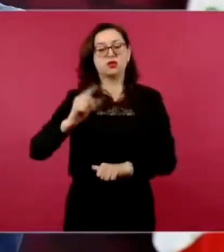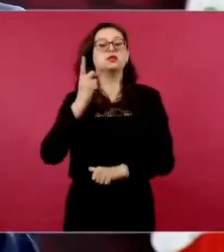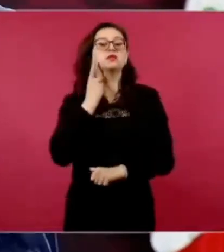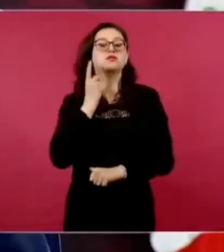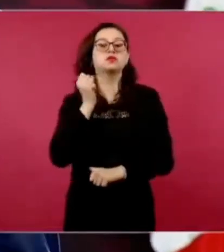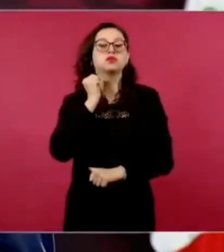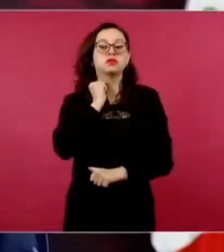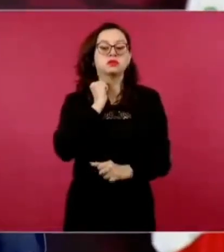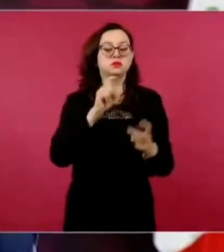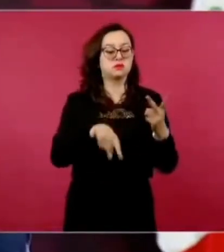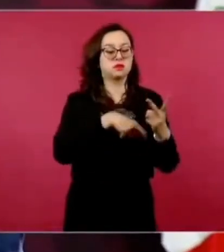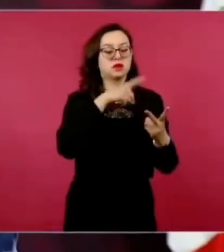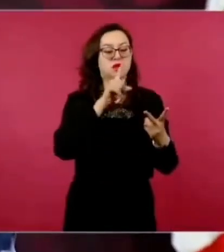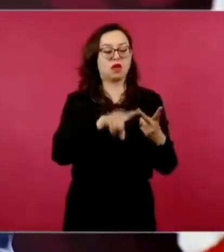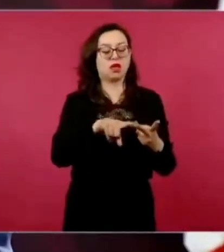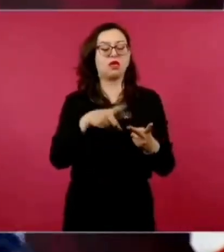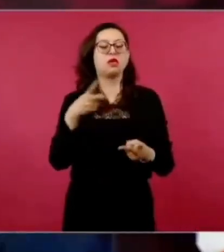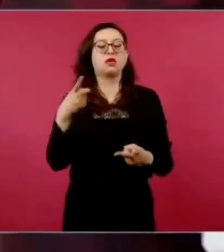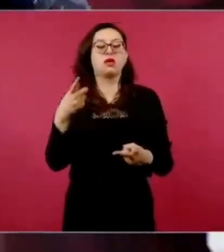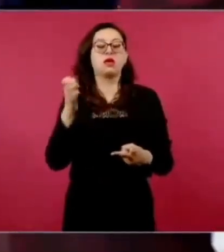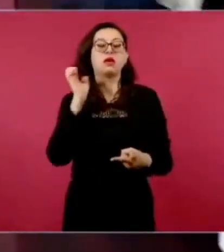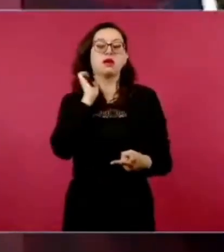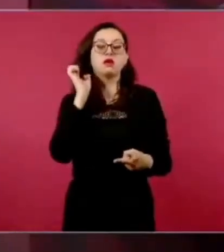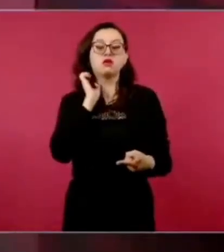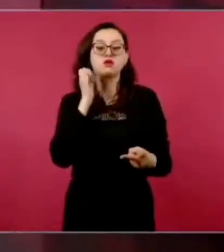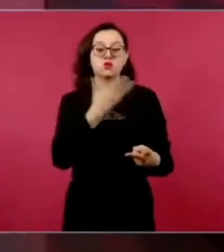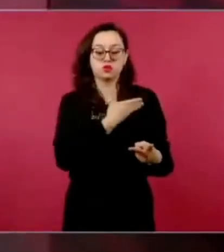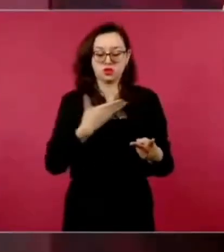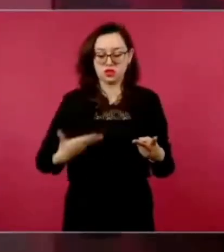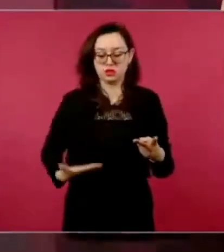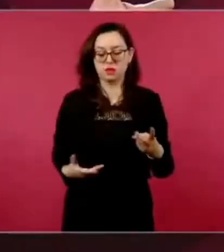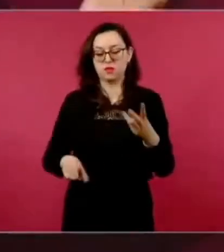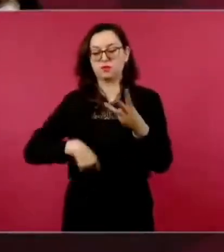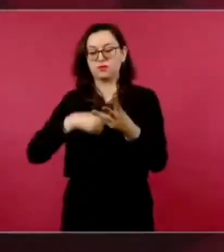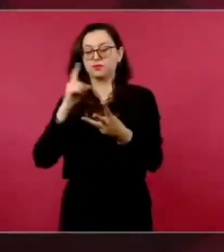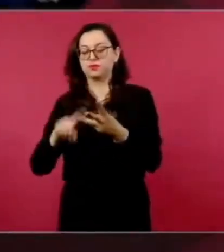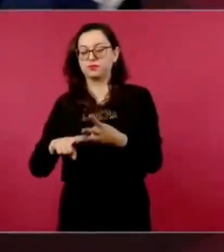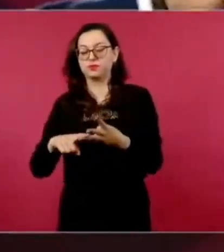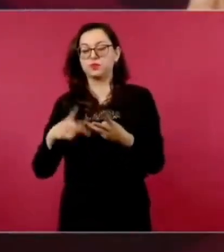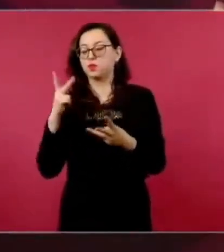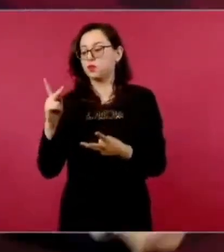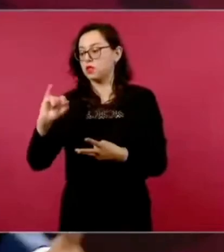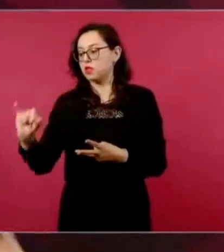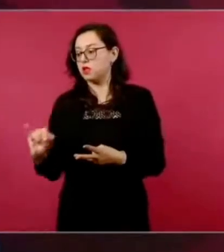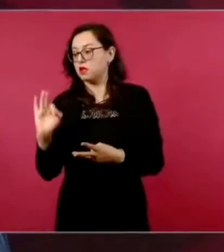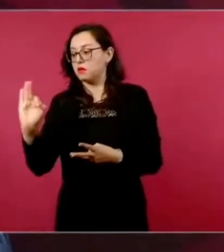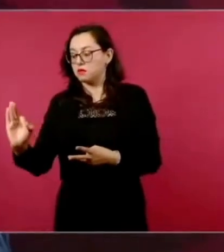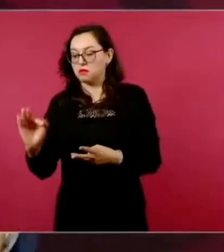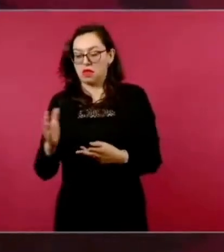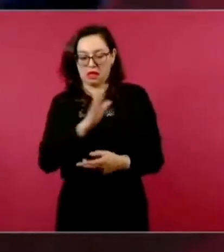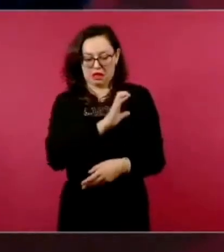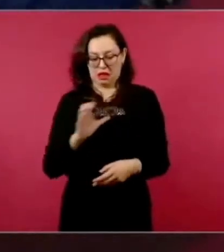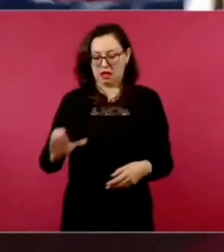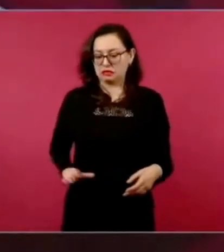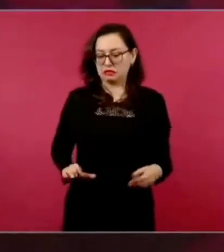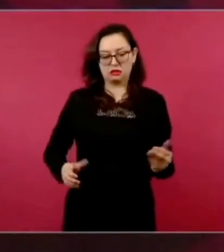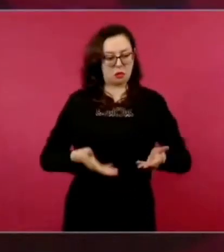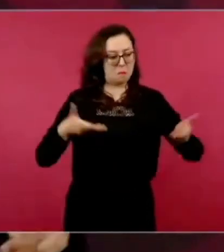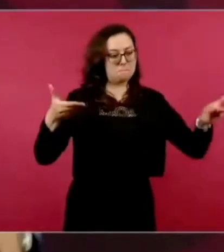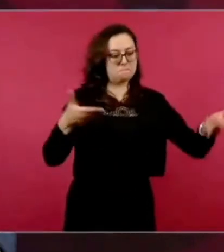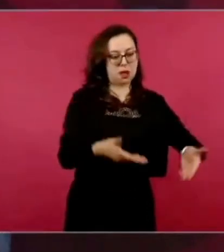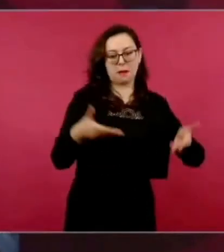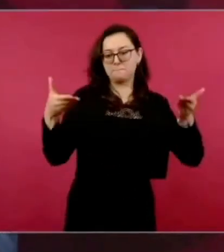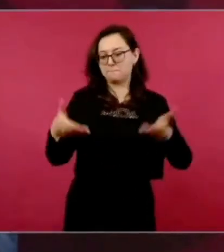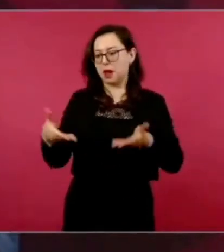y el Poder Ejecutivo. Pero se puede abrir para que las escuelas de derecho, los colegios de